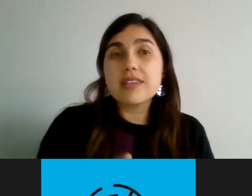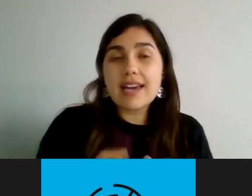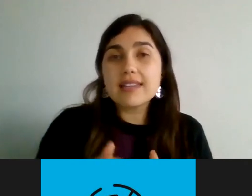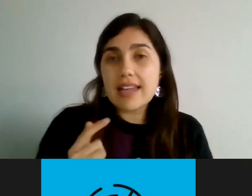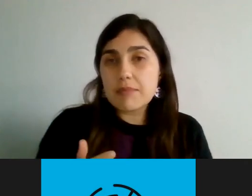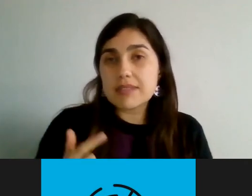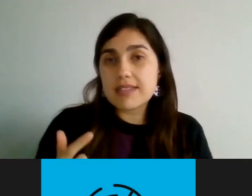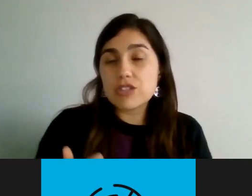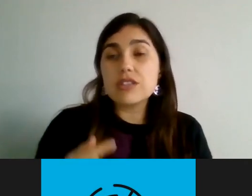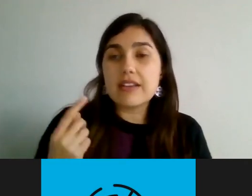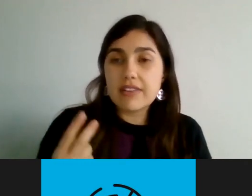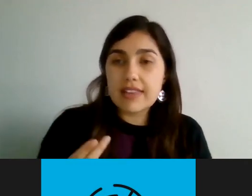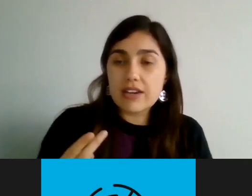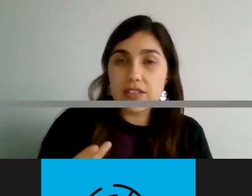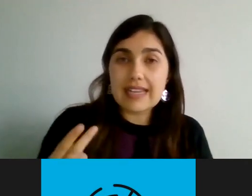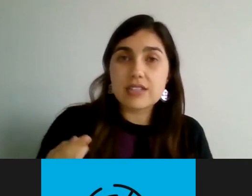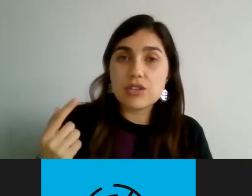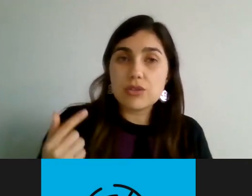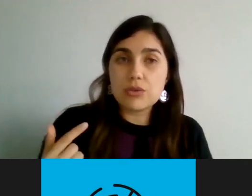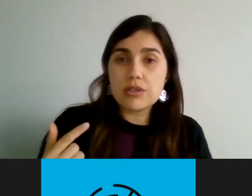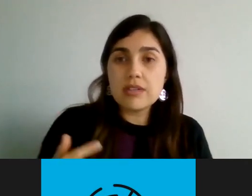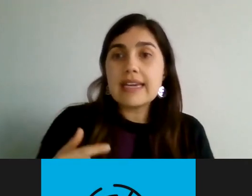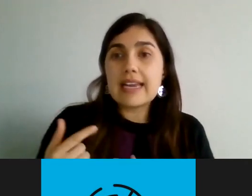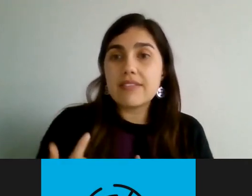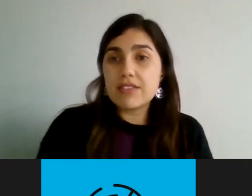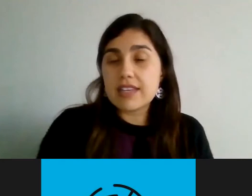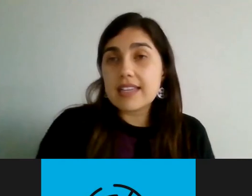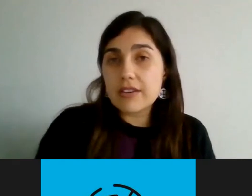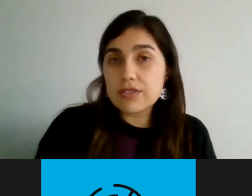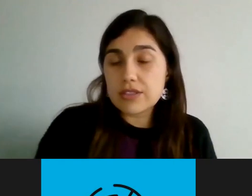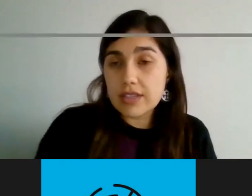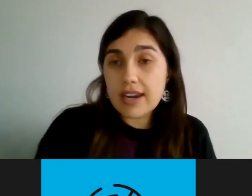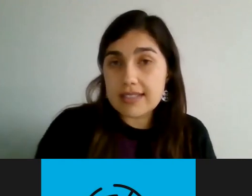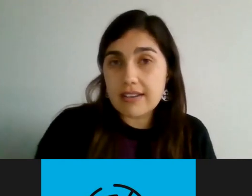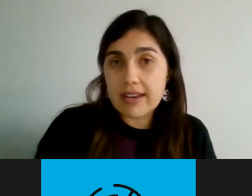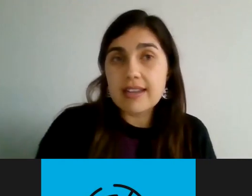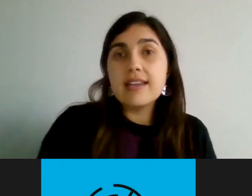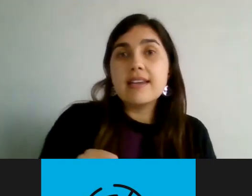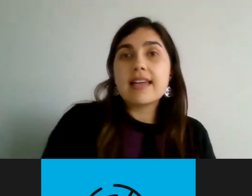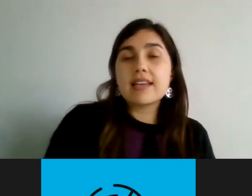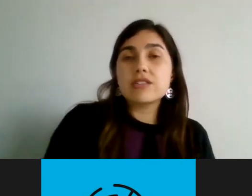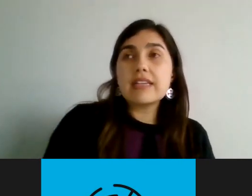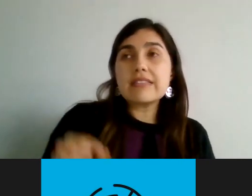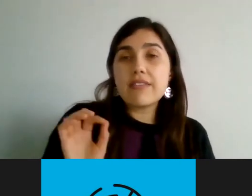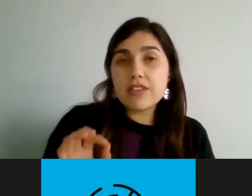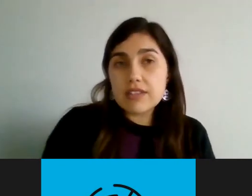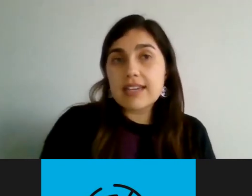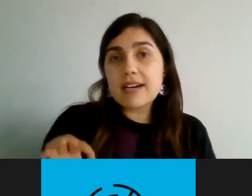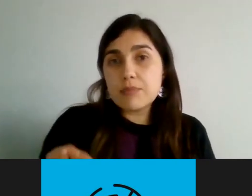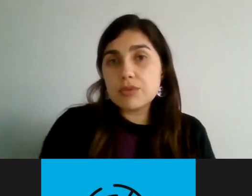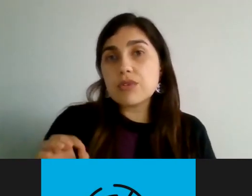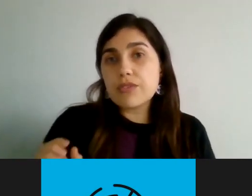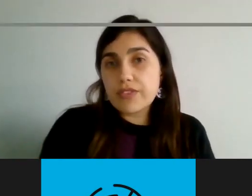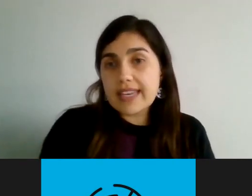De hecho, ya está la presentación y el video de la sesión 1 en la biblioteca de la Fundación Irarrázaval. La dirección es